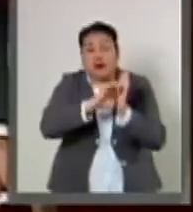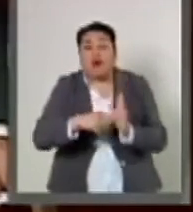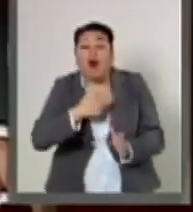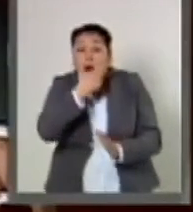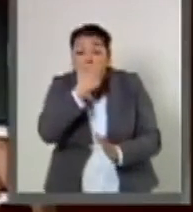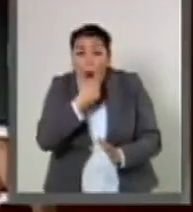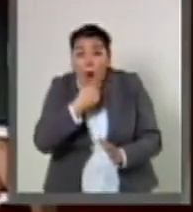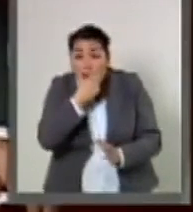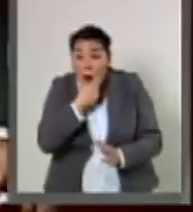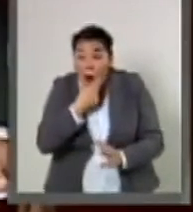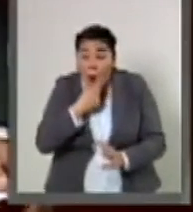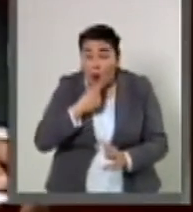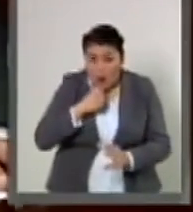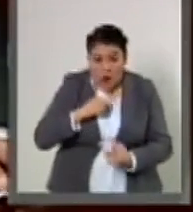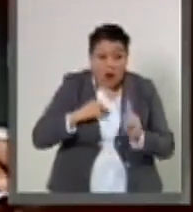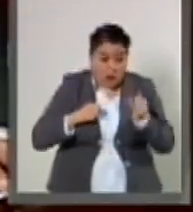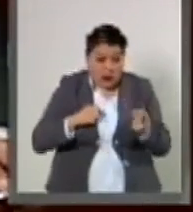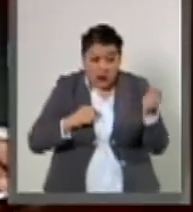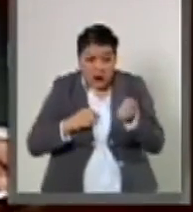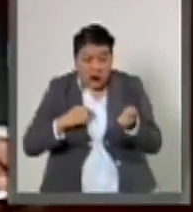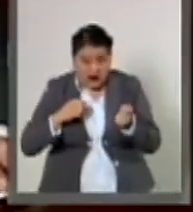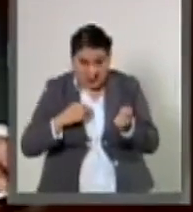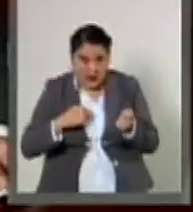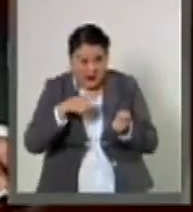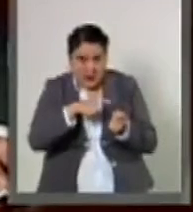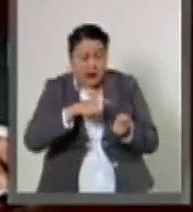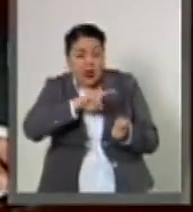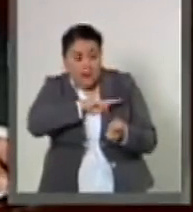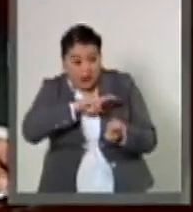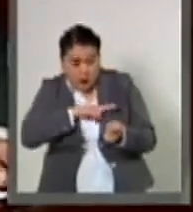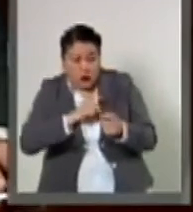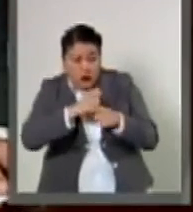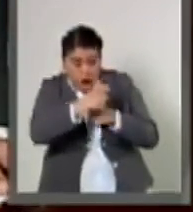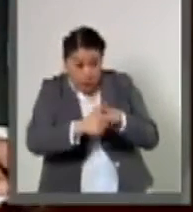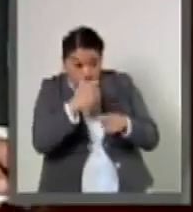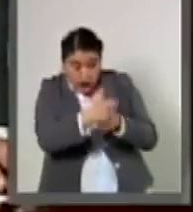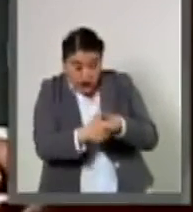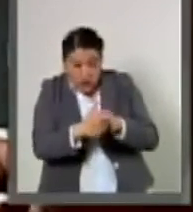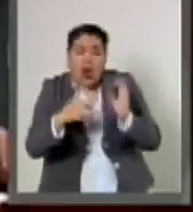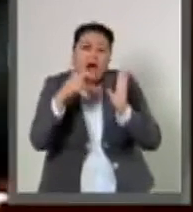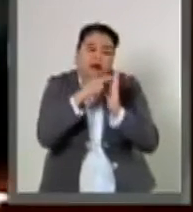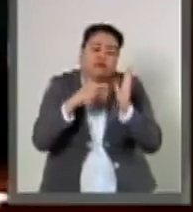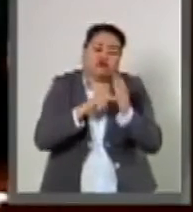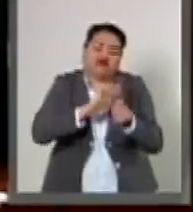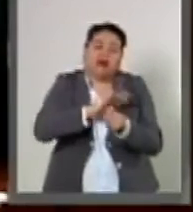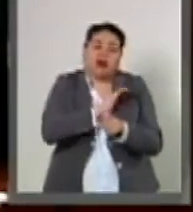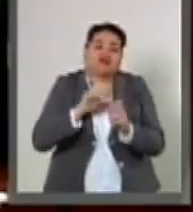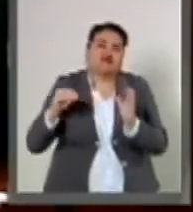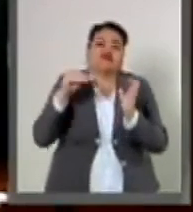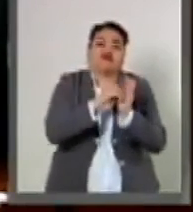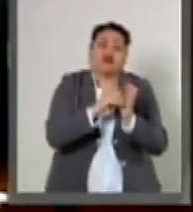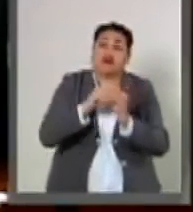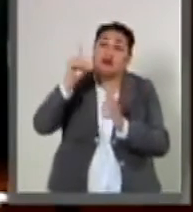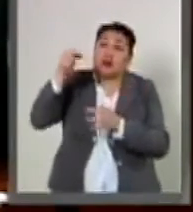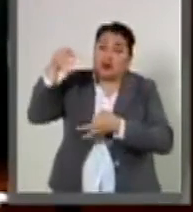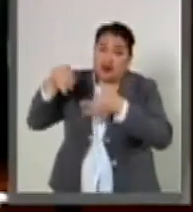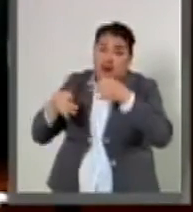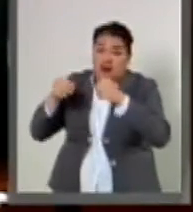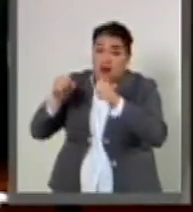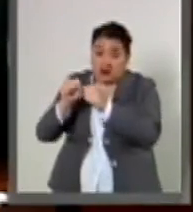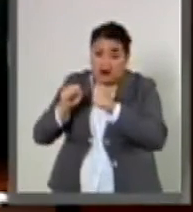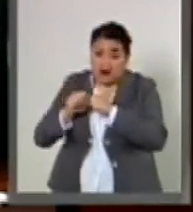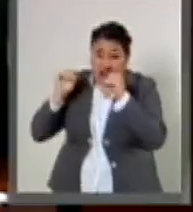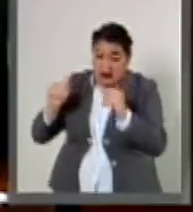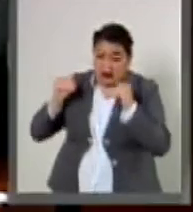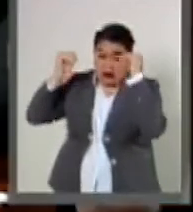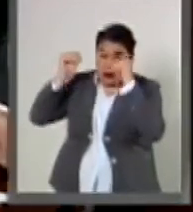varón requiera ser beneficiado de este derecho. Al respecto, la Suprema Corte de Justicia de la Nación,